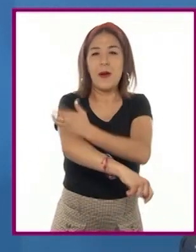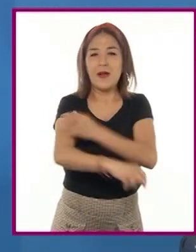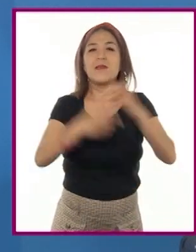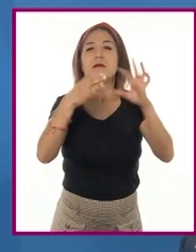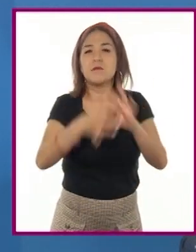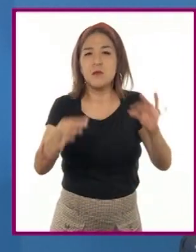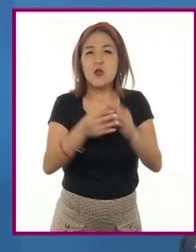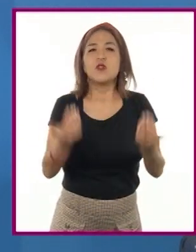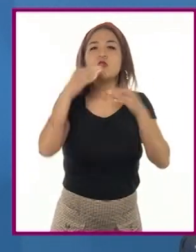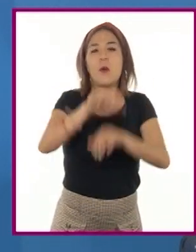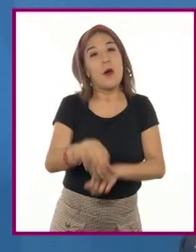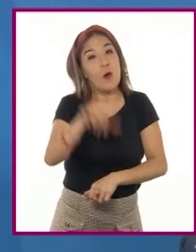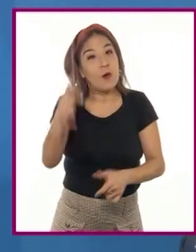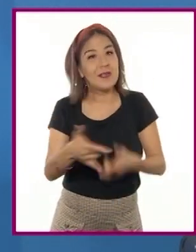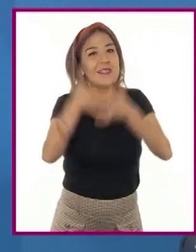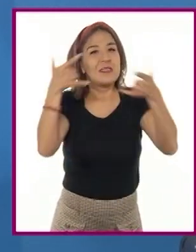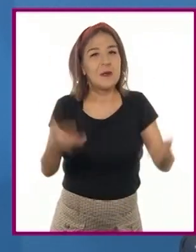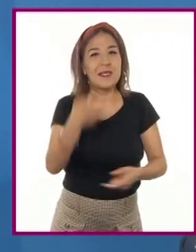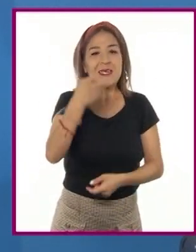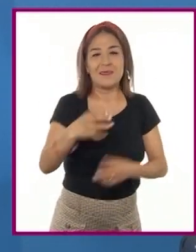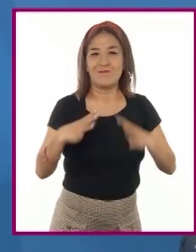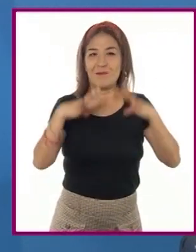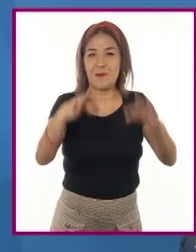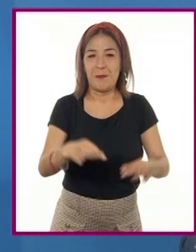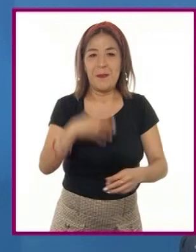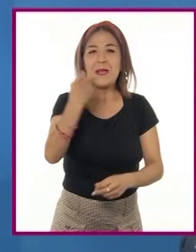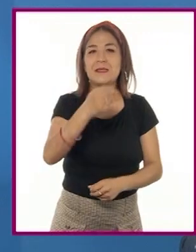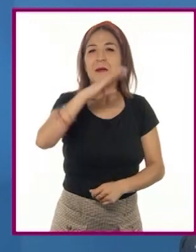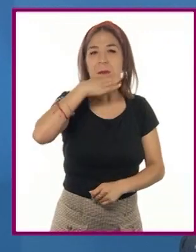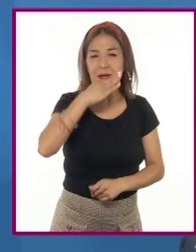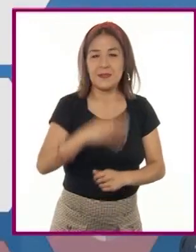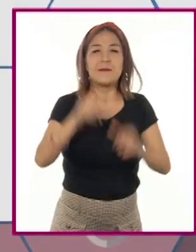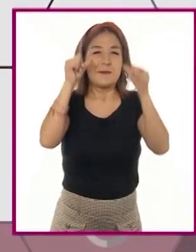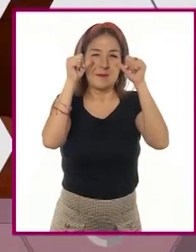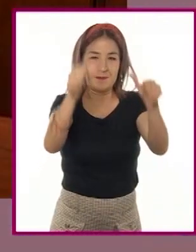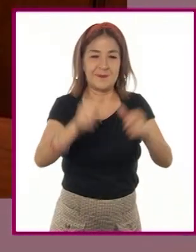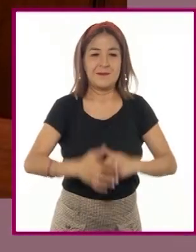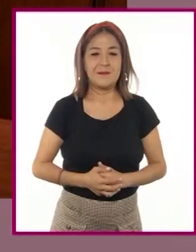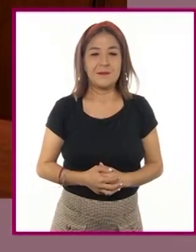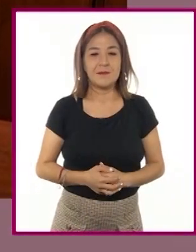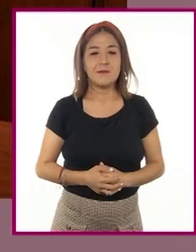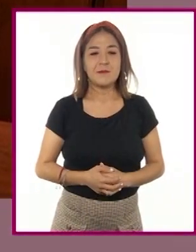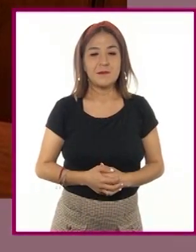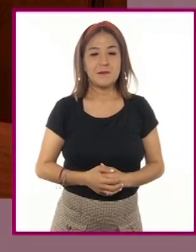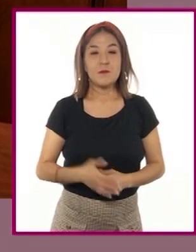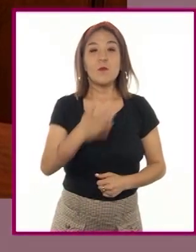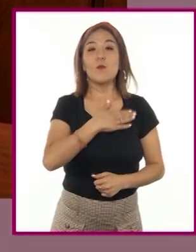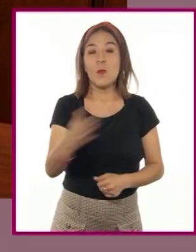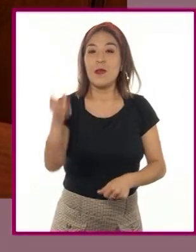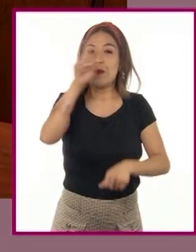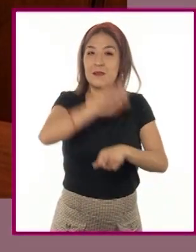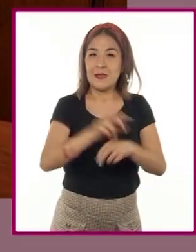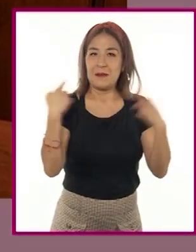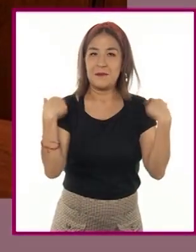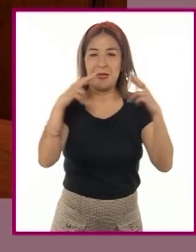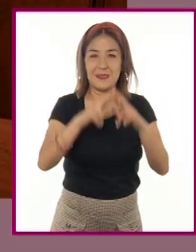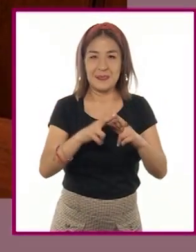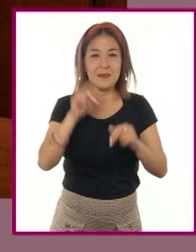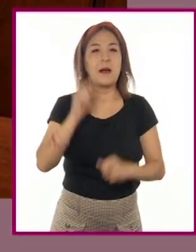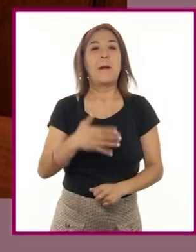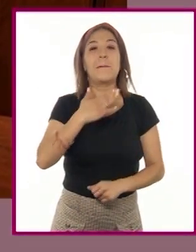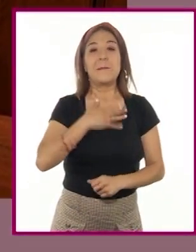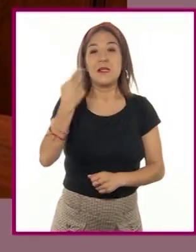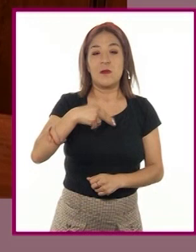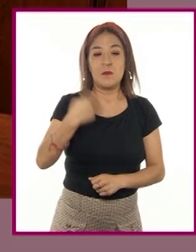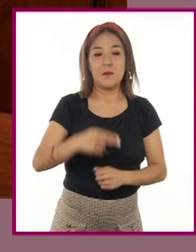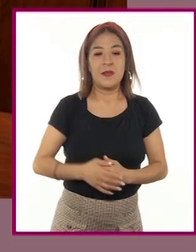mitos sobre el origen del maíz. Los invitamos a poner mucha atención. Buenos días, maestros. Mi nombre es Daira